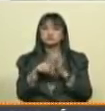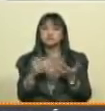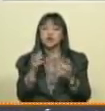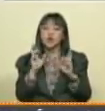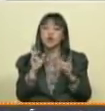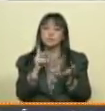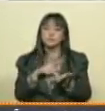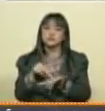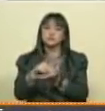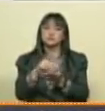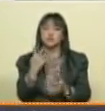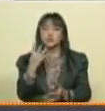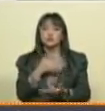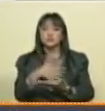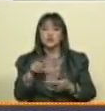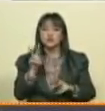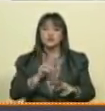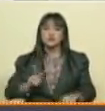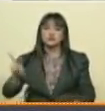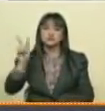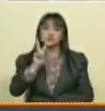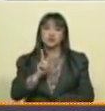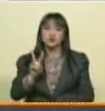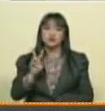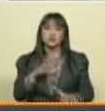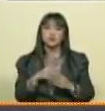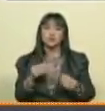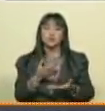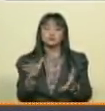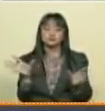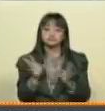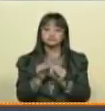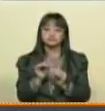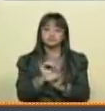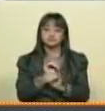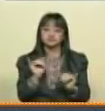la participación de unos 4 millones de venezolanos y venezolanas. Con esta información,